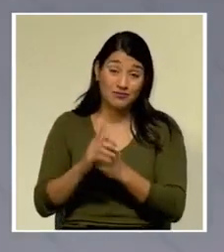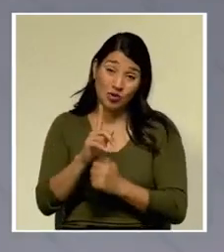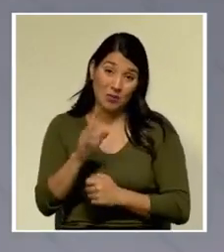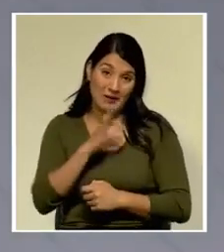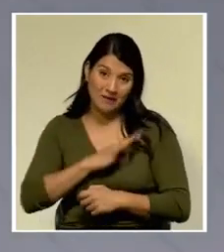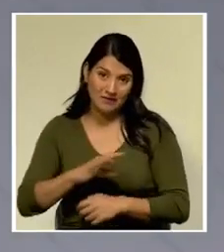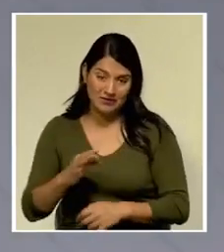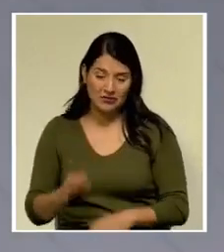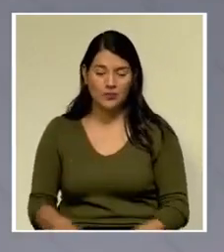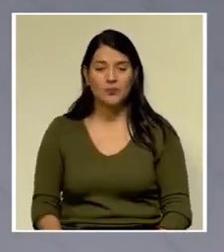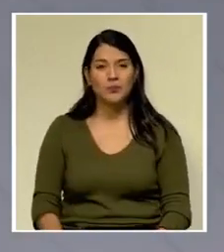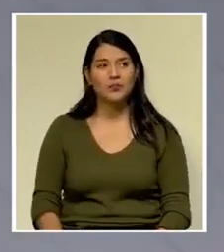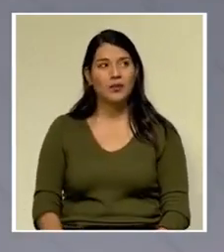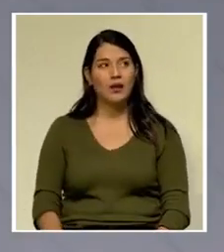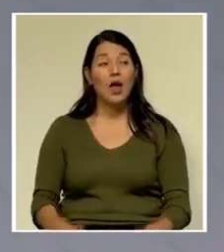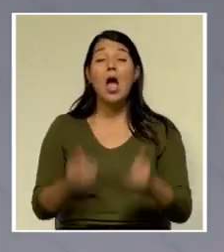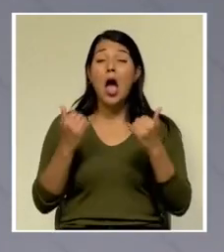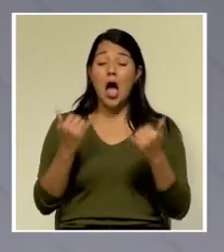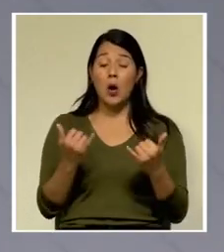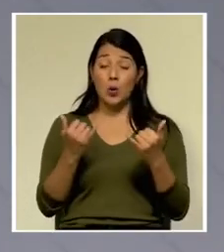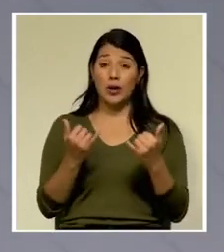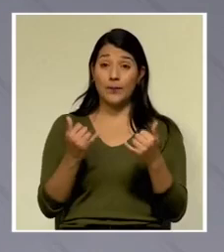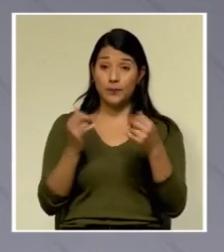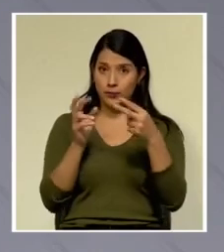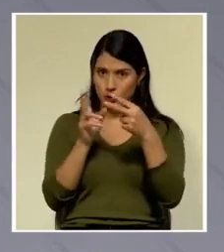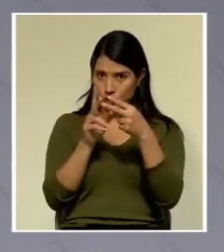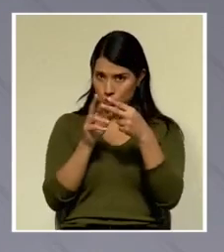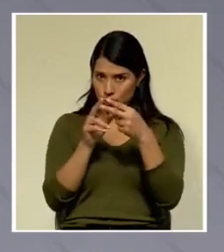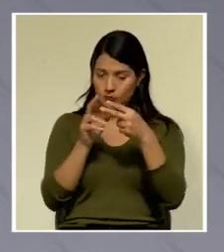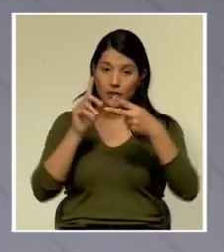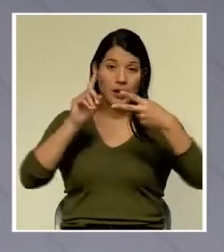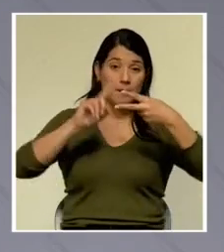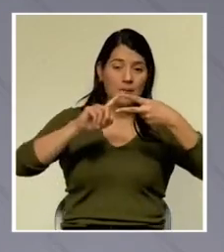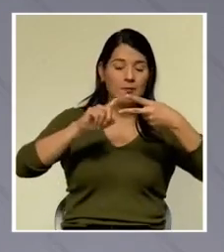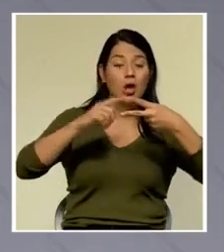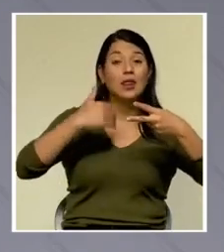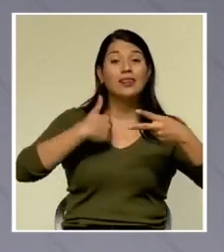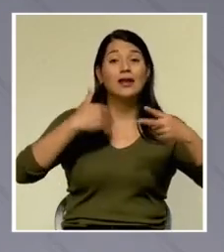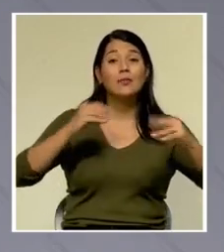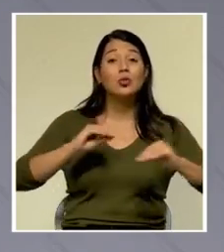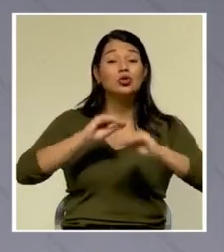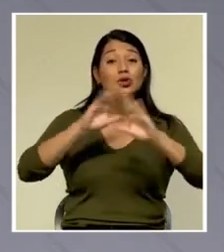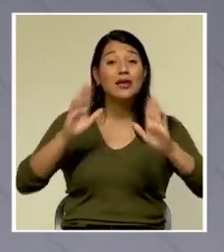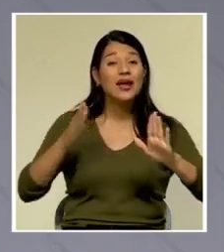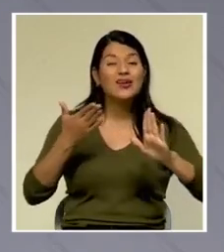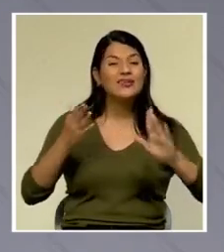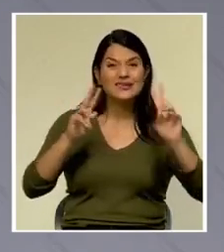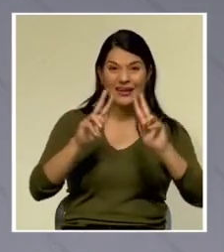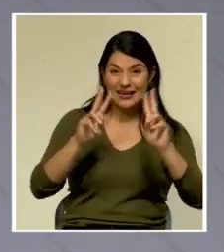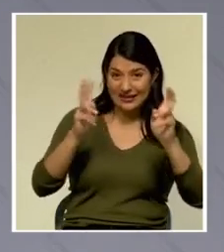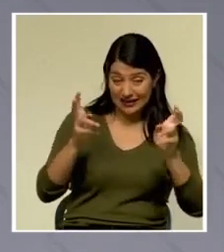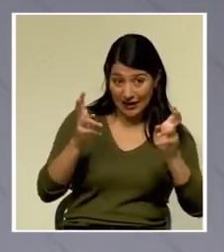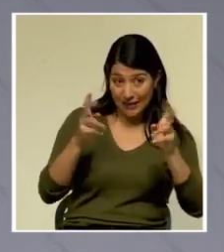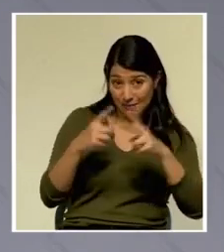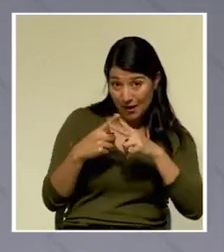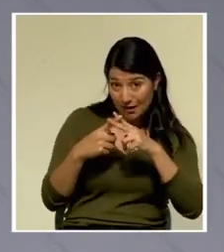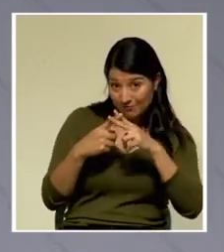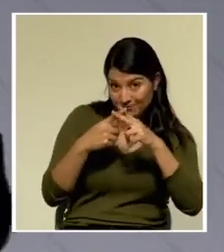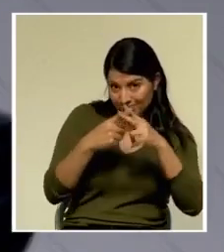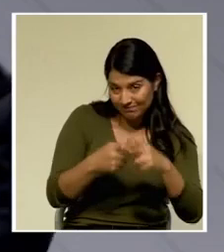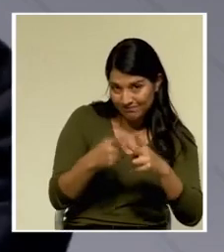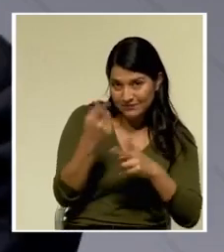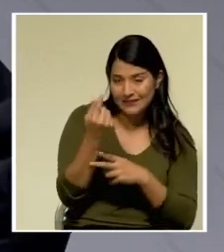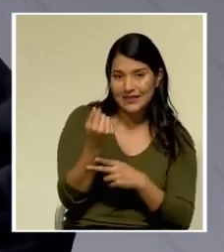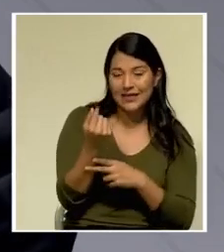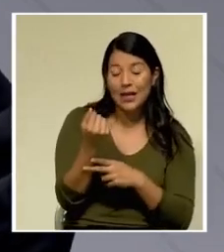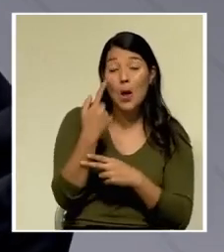Rotzai, hay 2 elementos, vamos a ver. Uno primero es que está claro que el tema del financiamiento, en el caso particular que